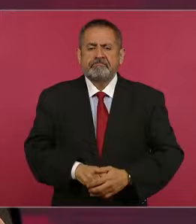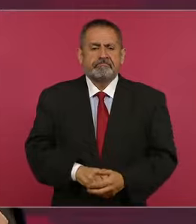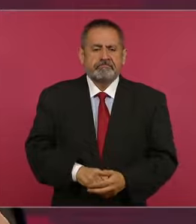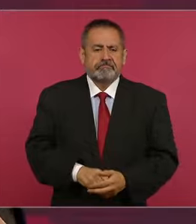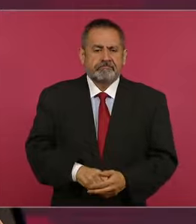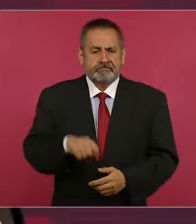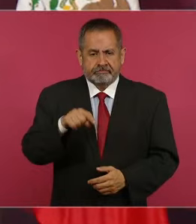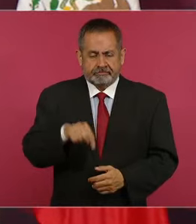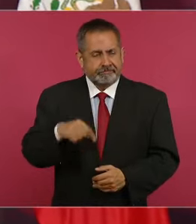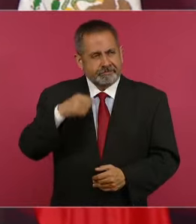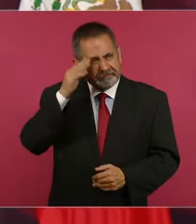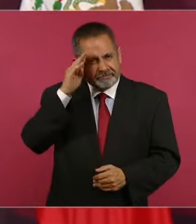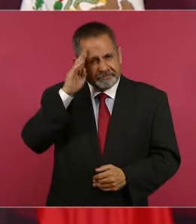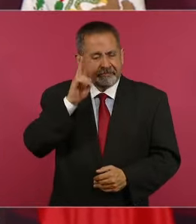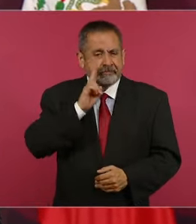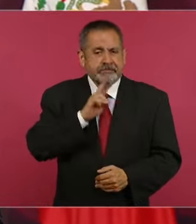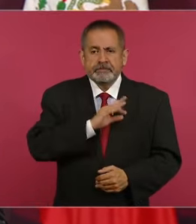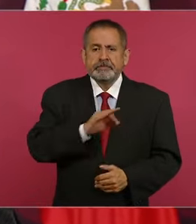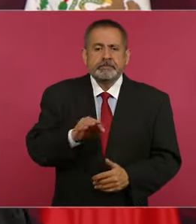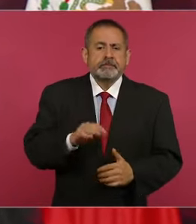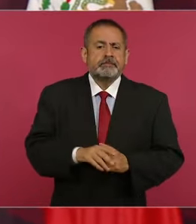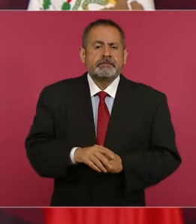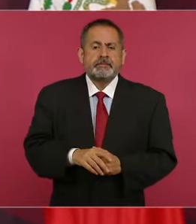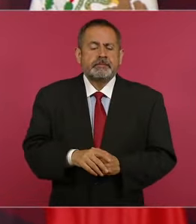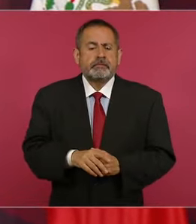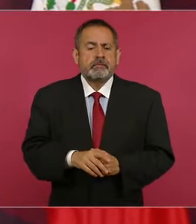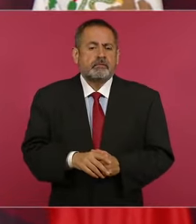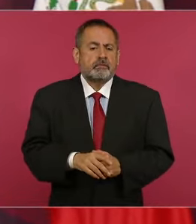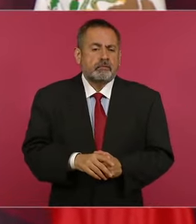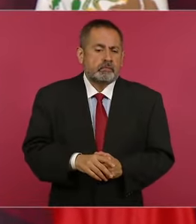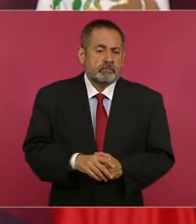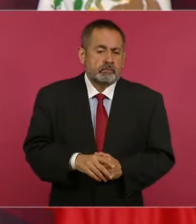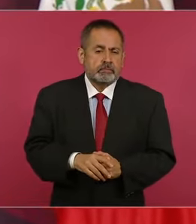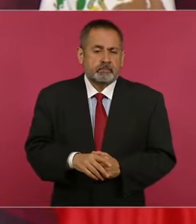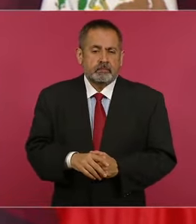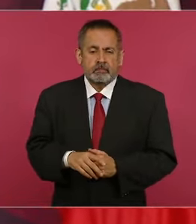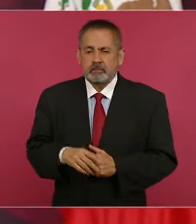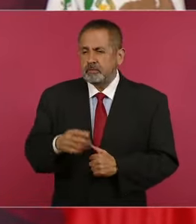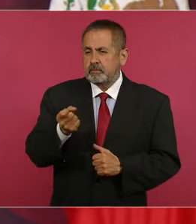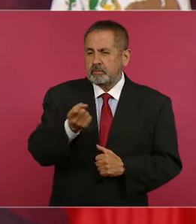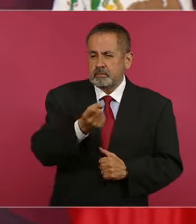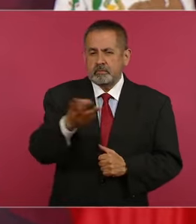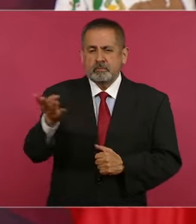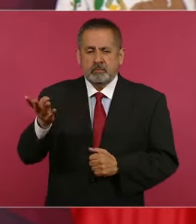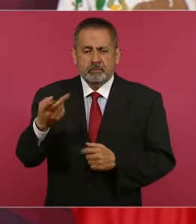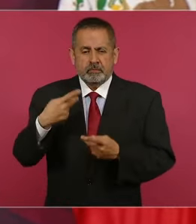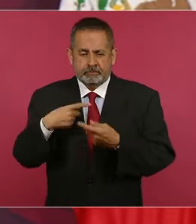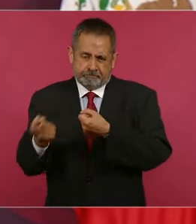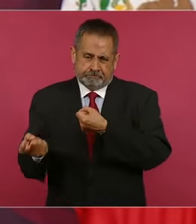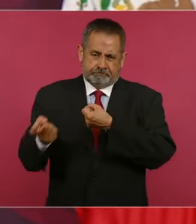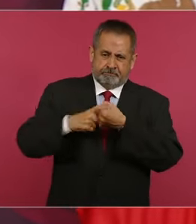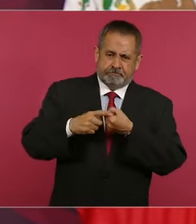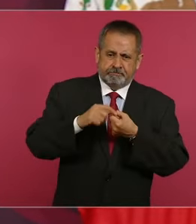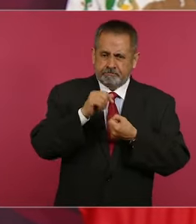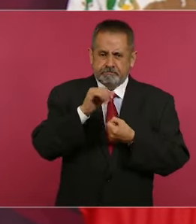Y aquí estamos hablando solo de los que no tienen seguridad social,